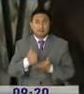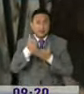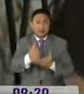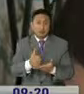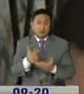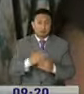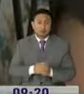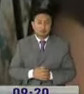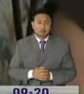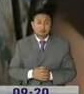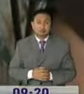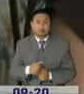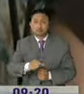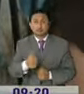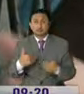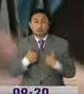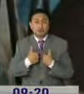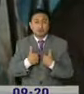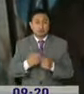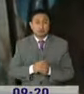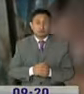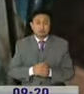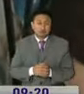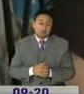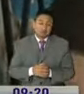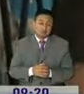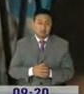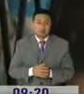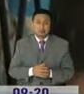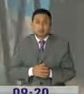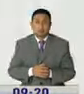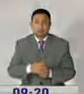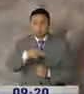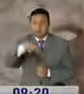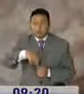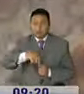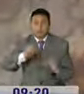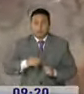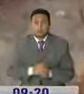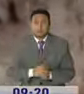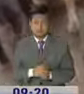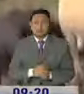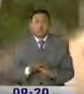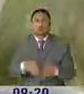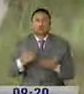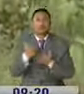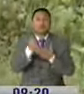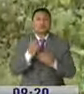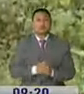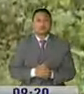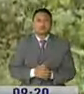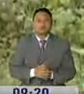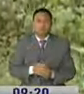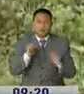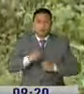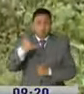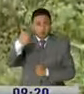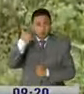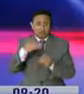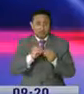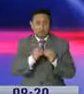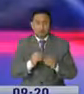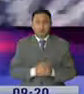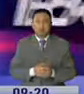ayudarles, para ayudar a otros animalitos si no tienen a dónde tenerles, traerles acá. Para ayudarla, usted puede contactarse con ella al